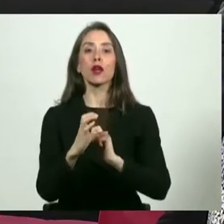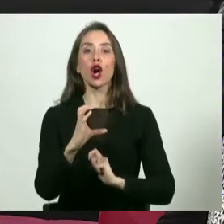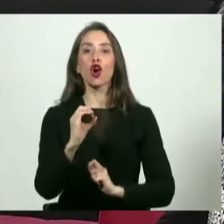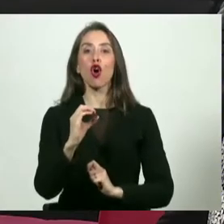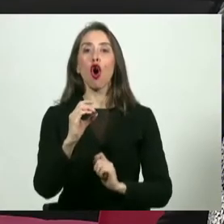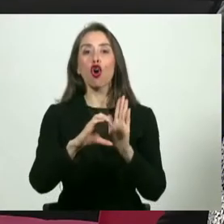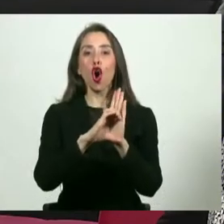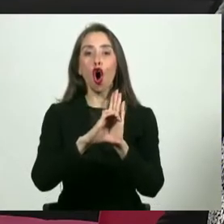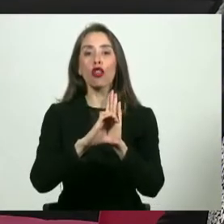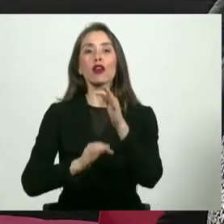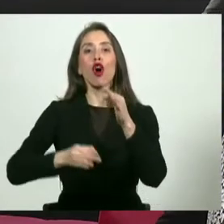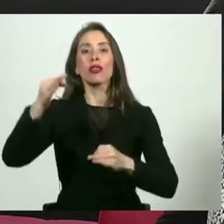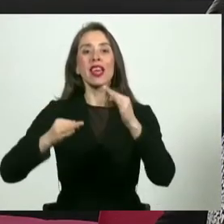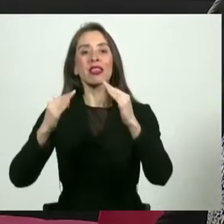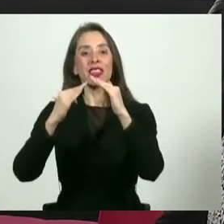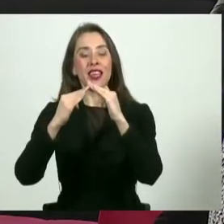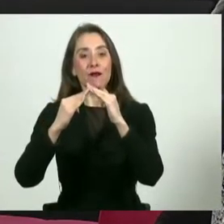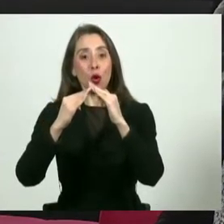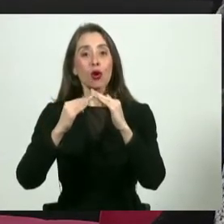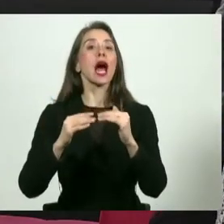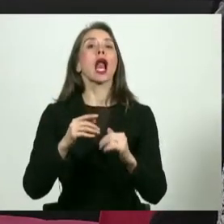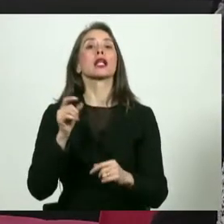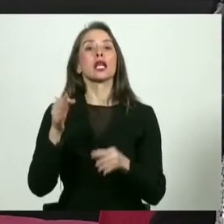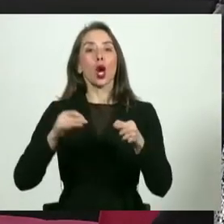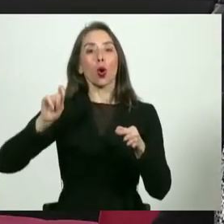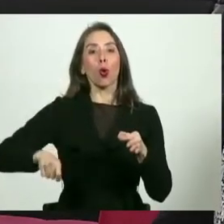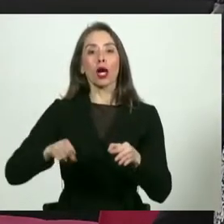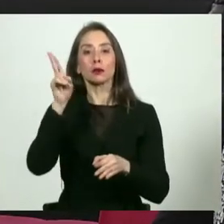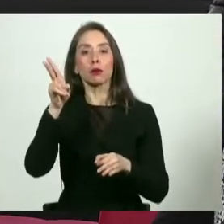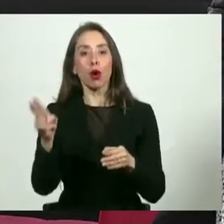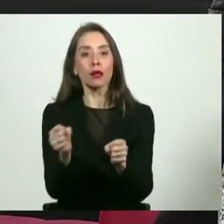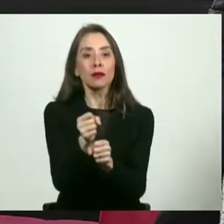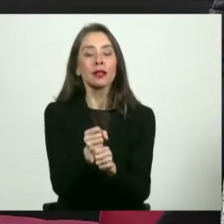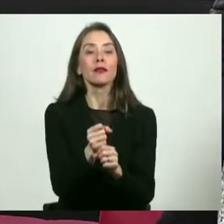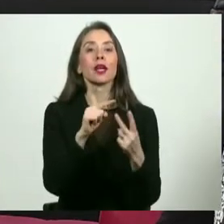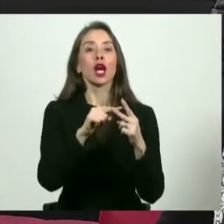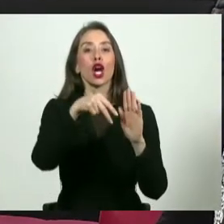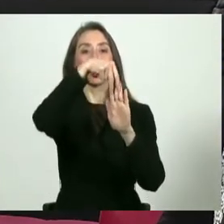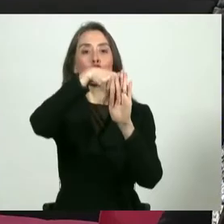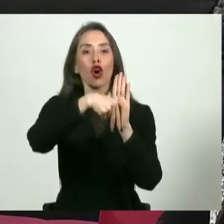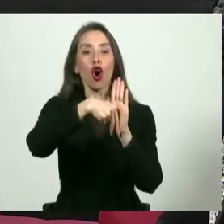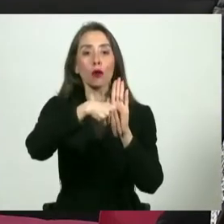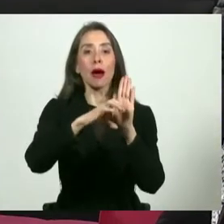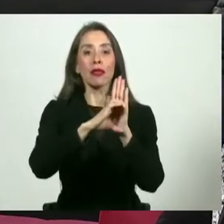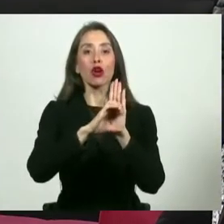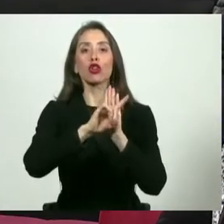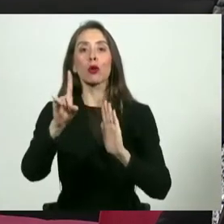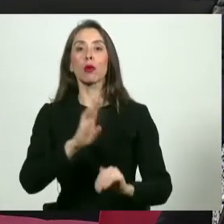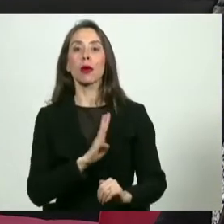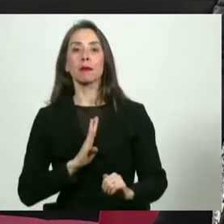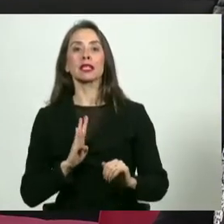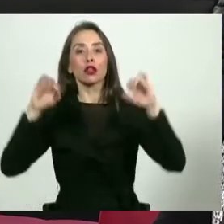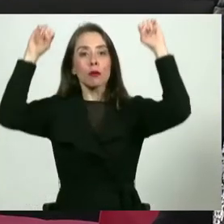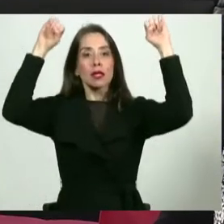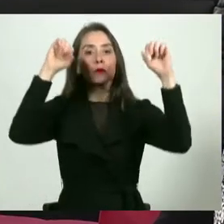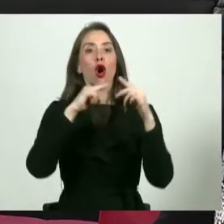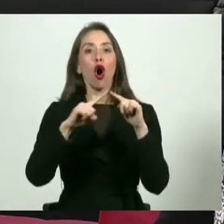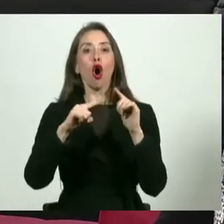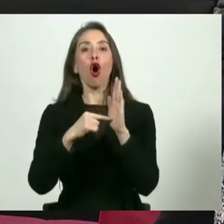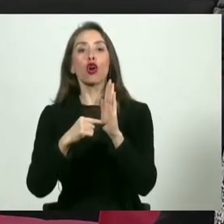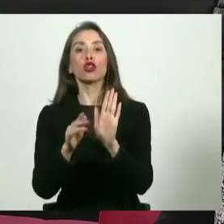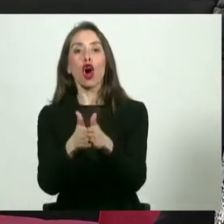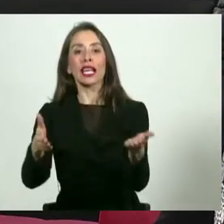barreras bastante odiosas, arbitrarias, que le impiden ser jueces, ¿no es cierto? También hay normas que le impiden ser miembros del Ministerio Público, hay otras del Registro Civil que